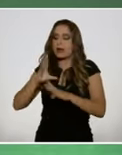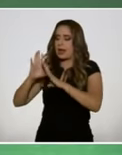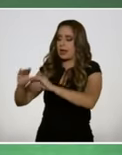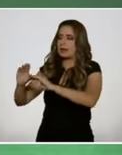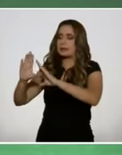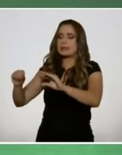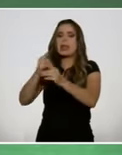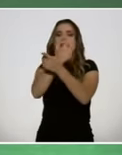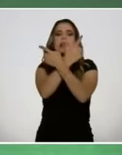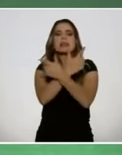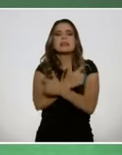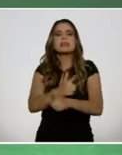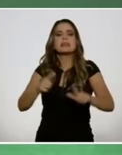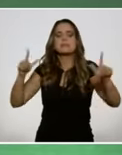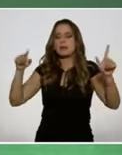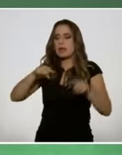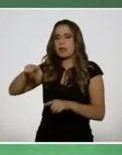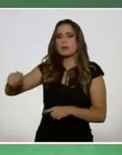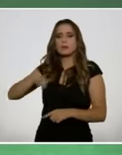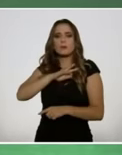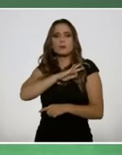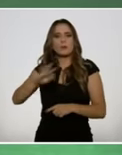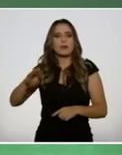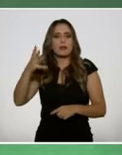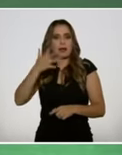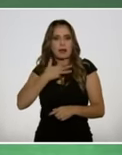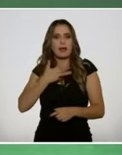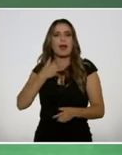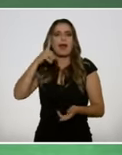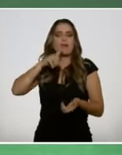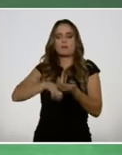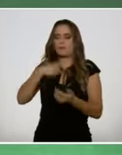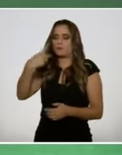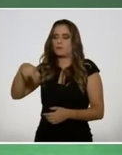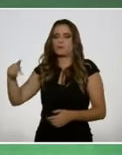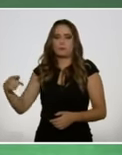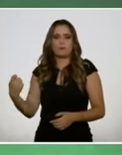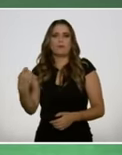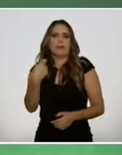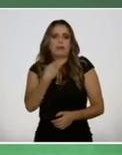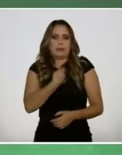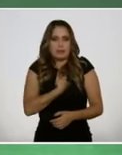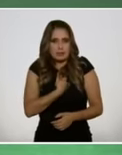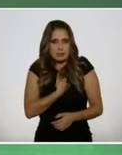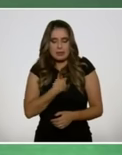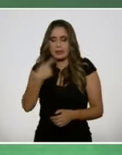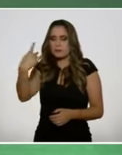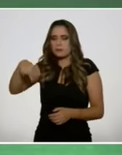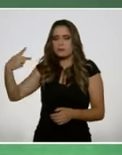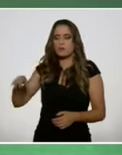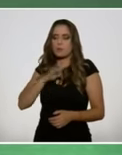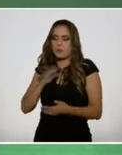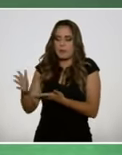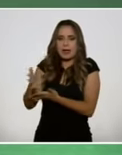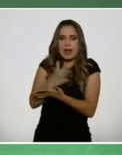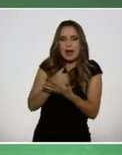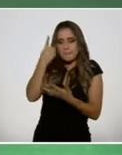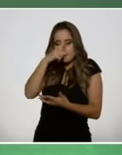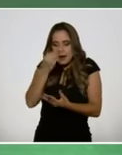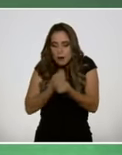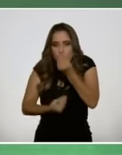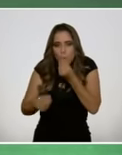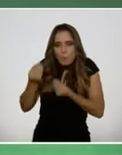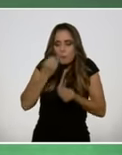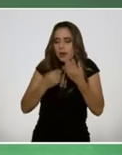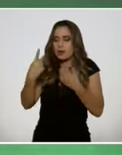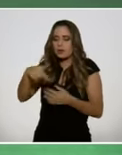libres, capaces de juzgar la vida desde un punto de vista propio, de producir su sustento y de forjar una sociedad